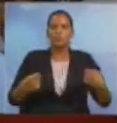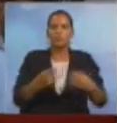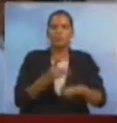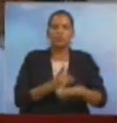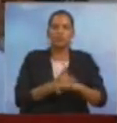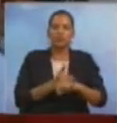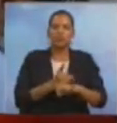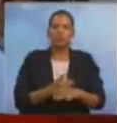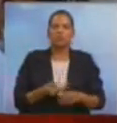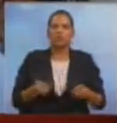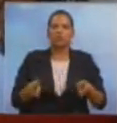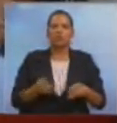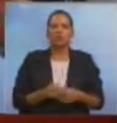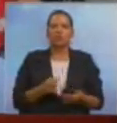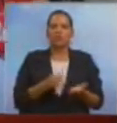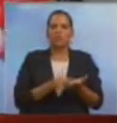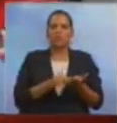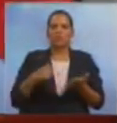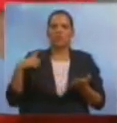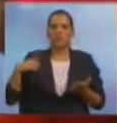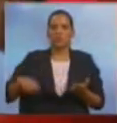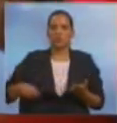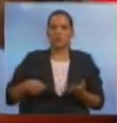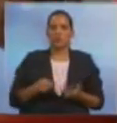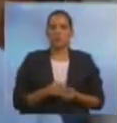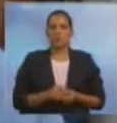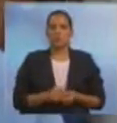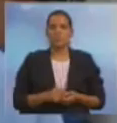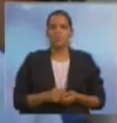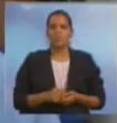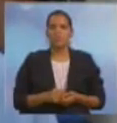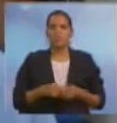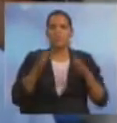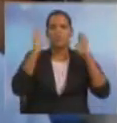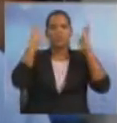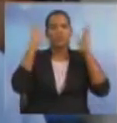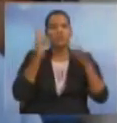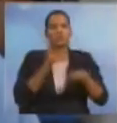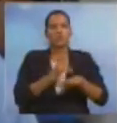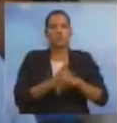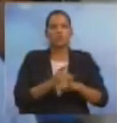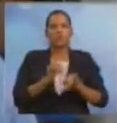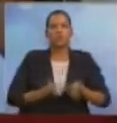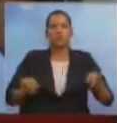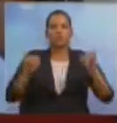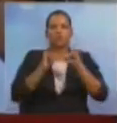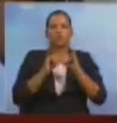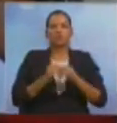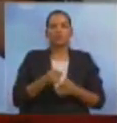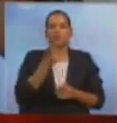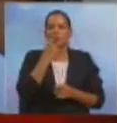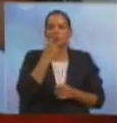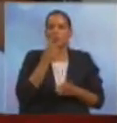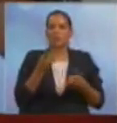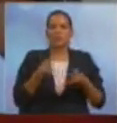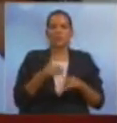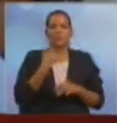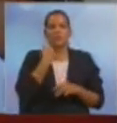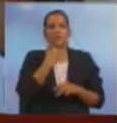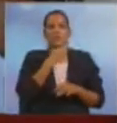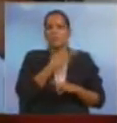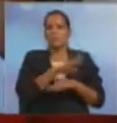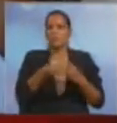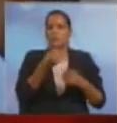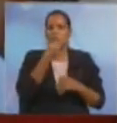médicas, conjuntamente en coordinación con el Ministerio de Salud. Es la atención médica básica, atención odontológica, medicina